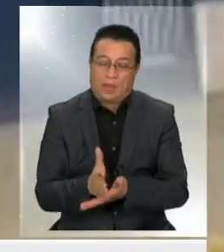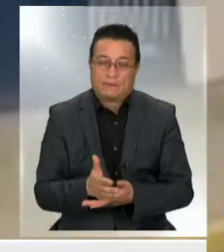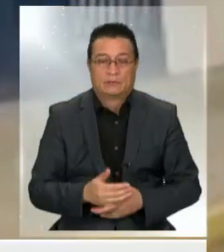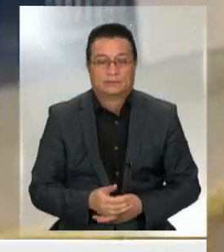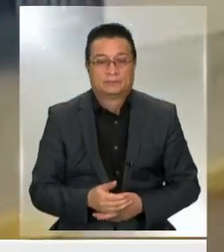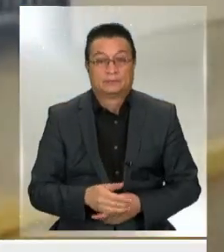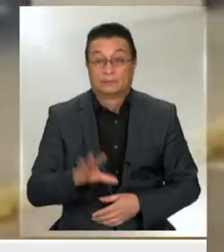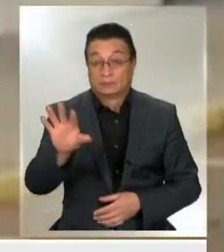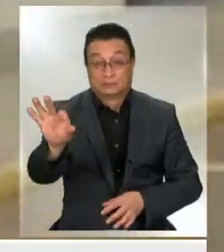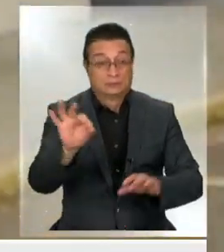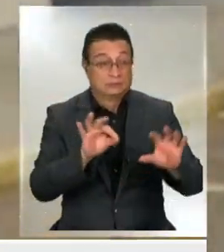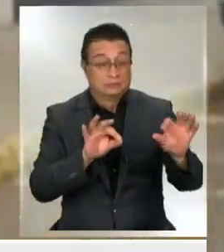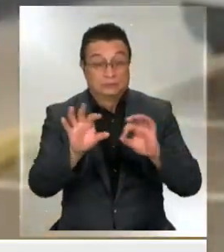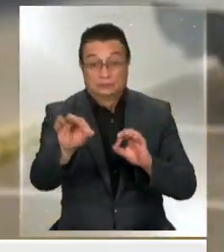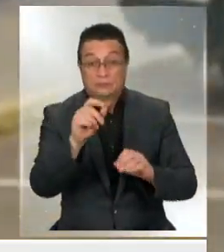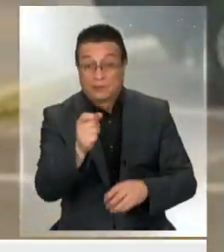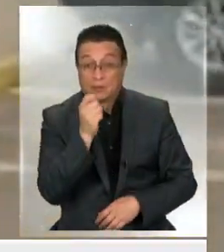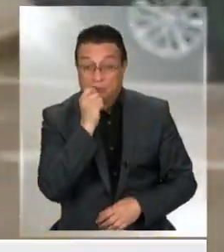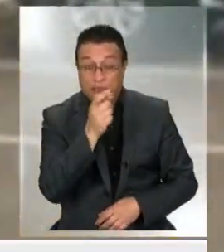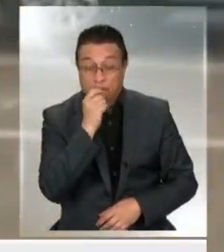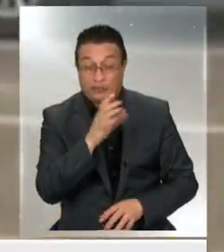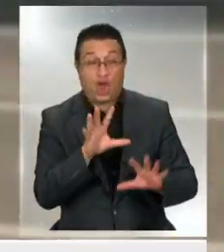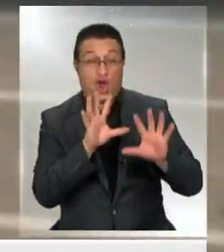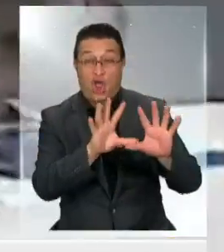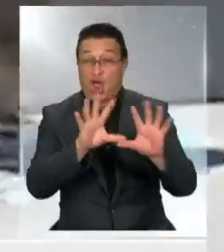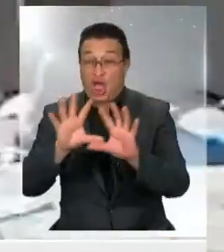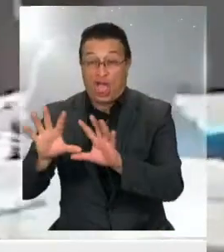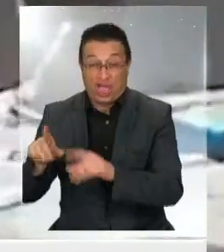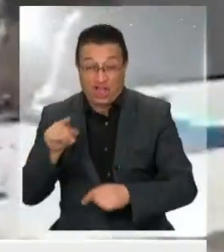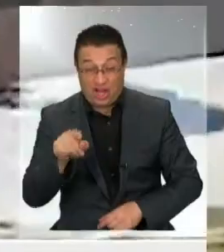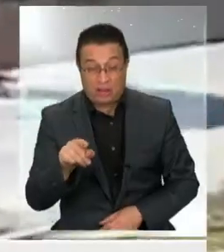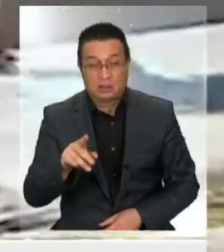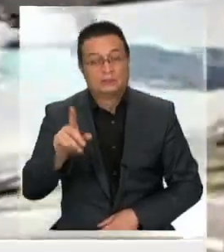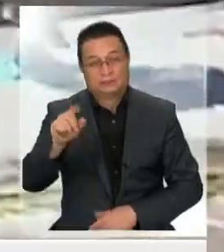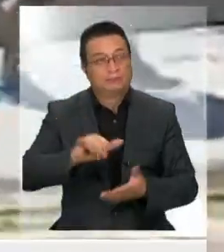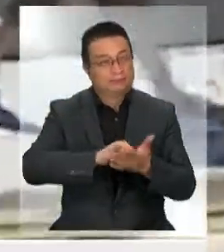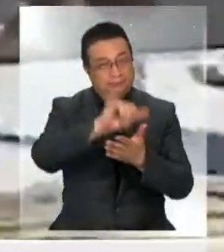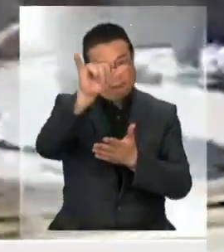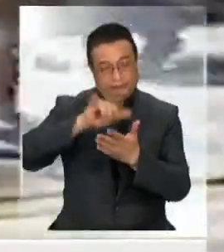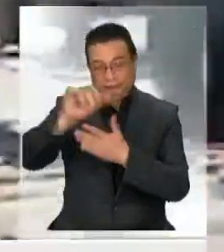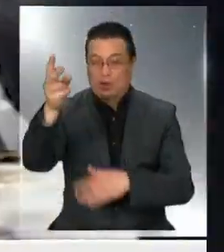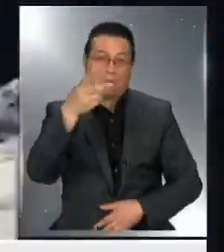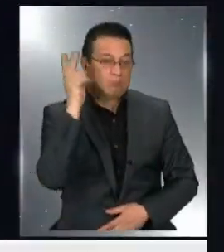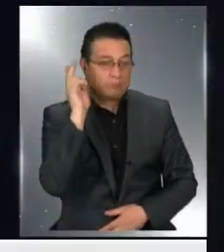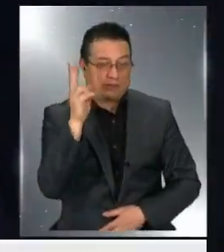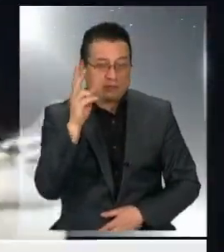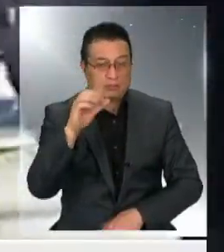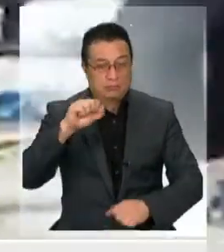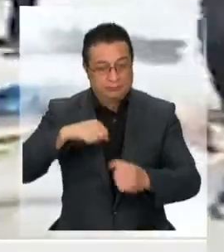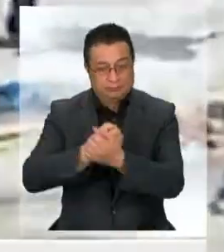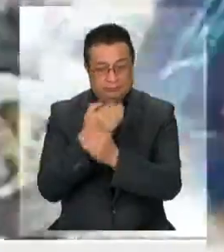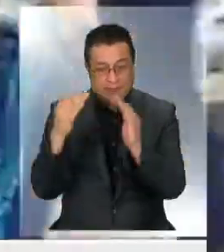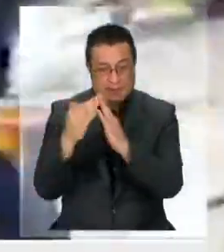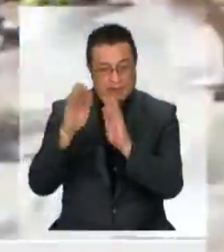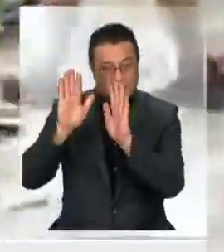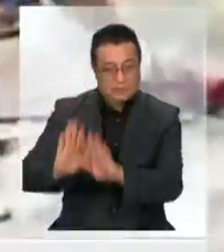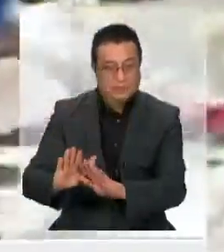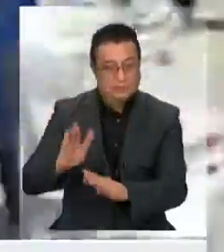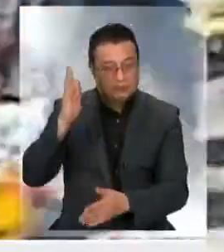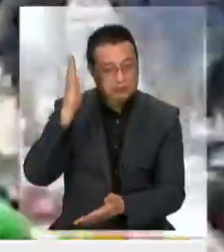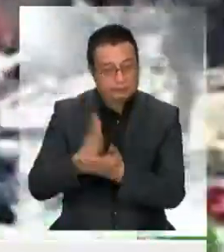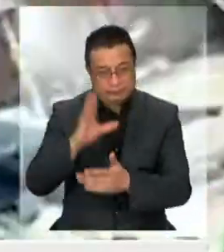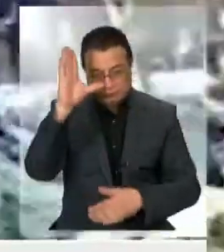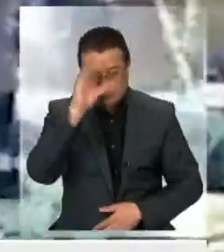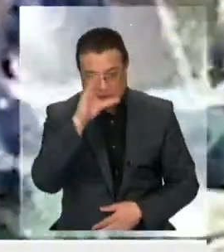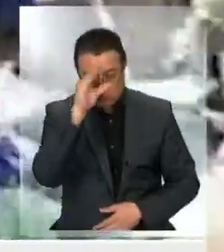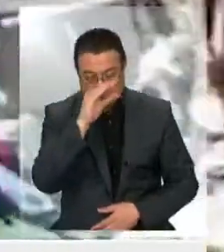Los formalizados por estos actos de xenofobia quedaron con arraigo nacional, arresto domiciliario nocturno, sin contar que además se